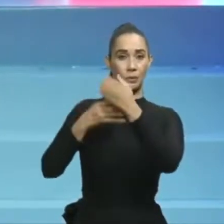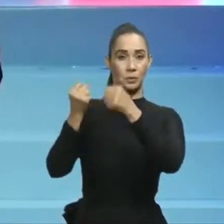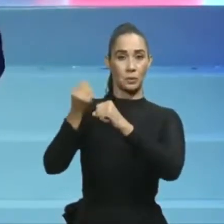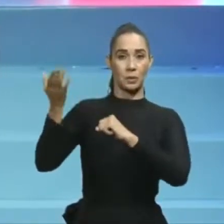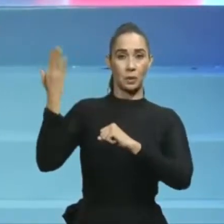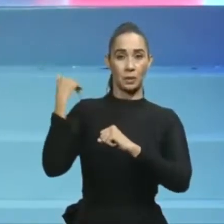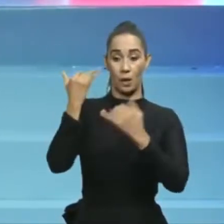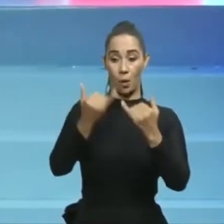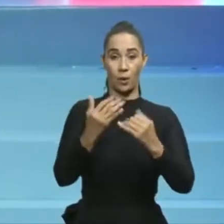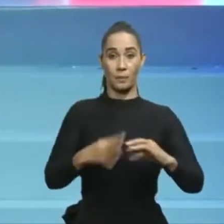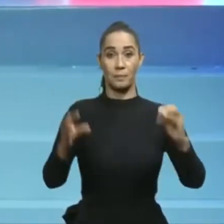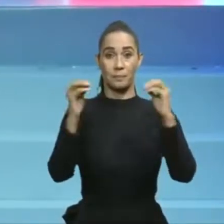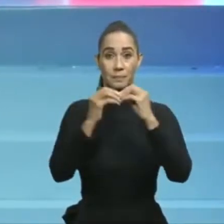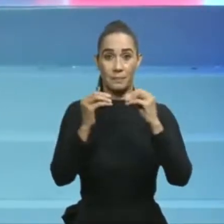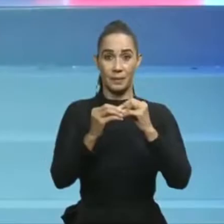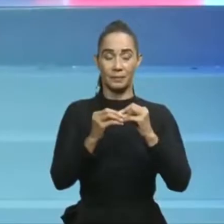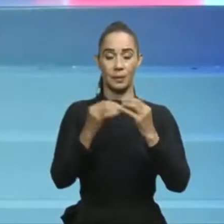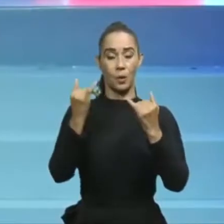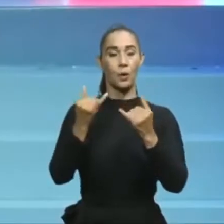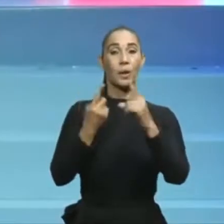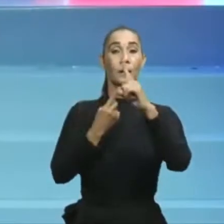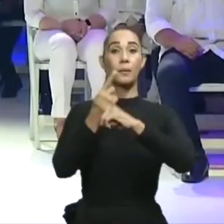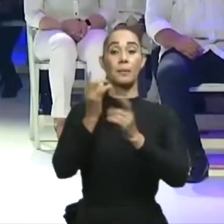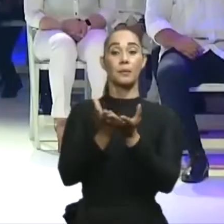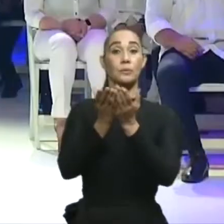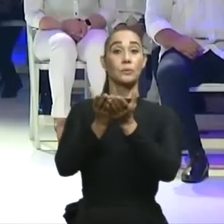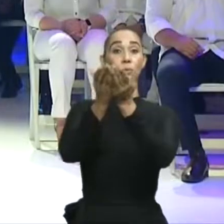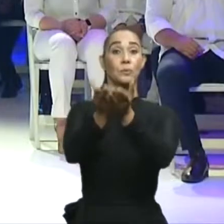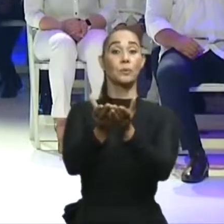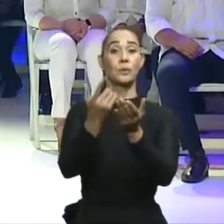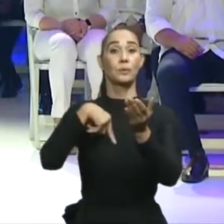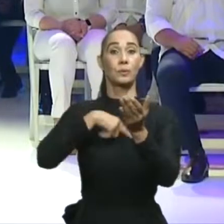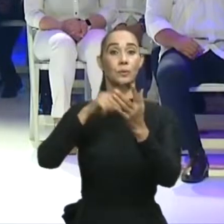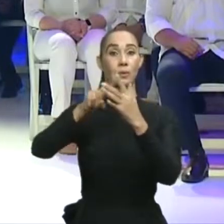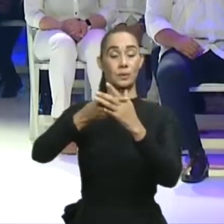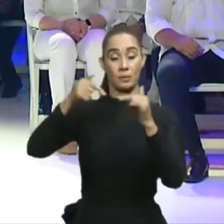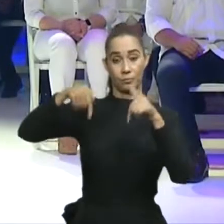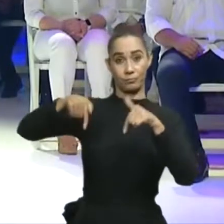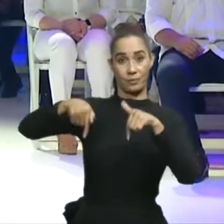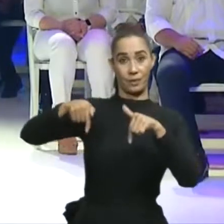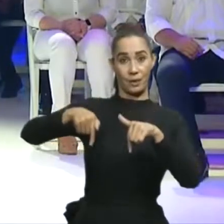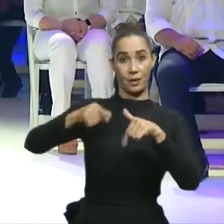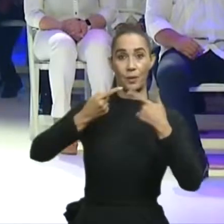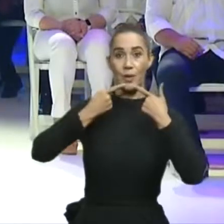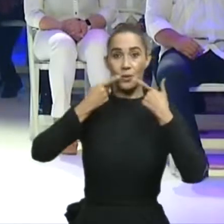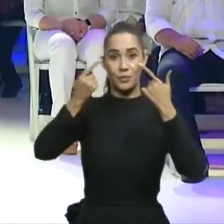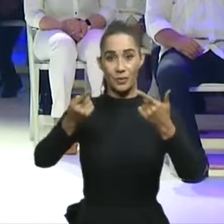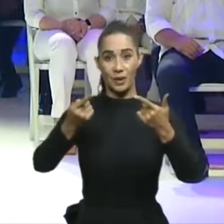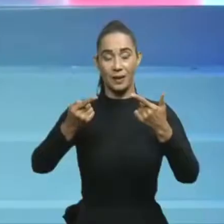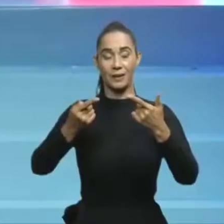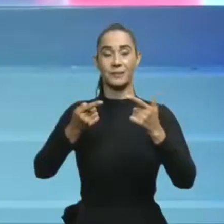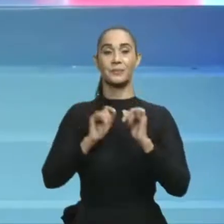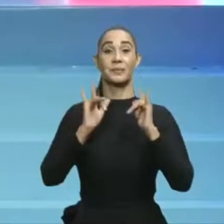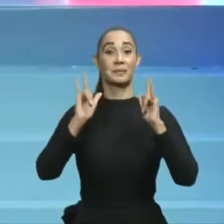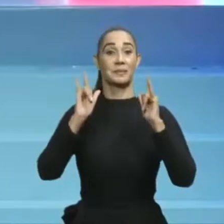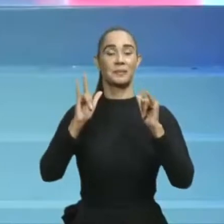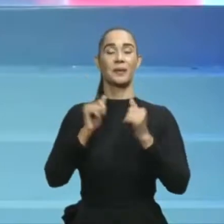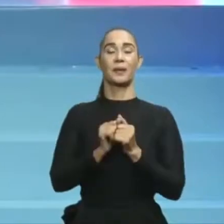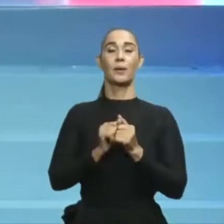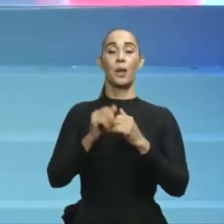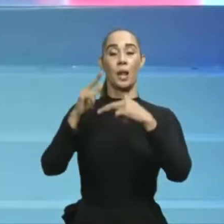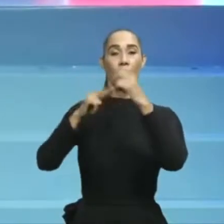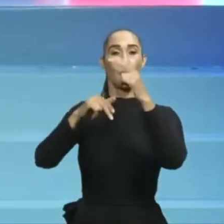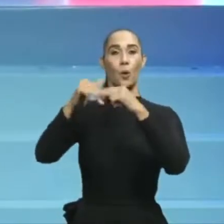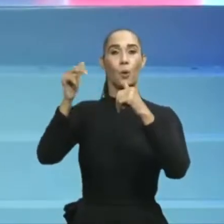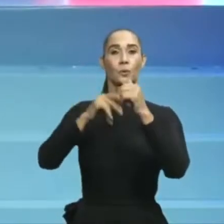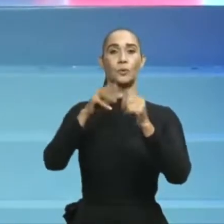y en este mes de octubre iniciamos también desde aquí de santiago las nos lo anunció la construcción del tan esperado a